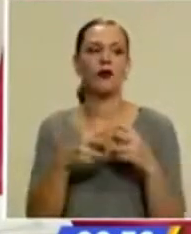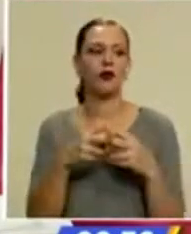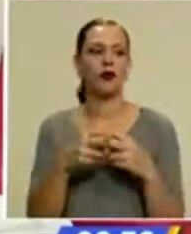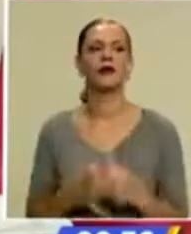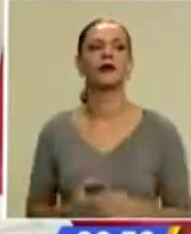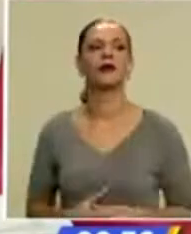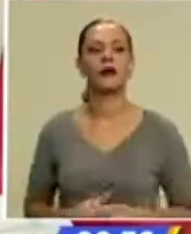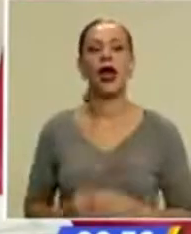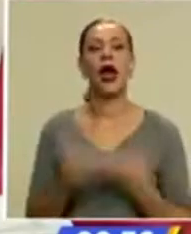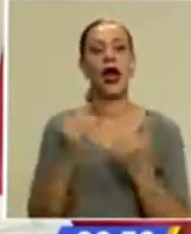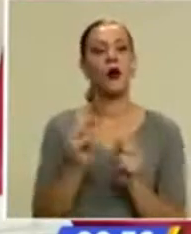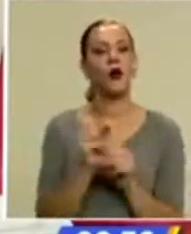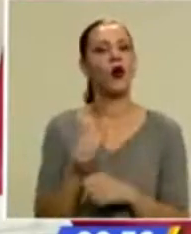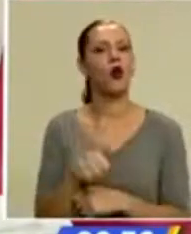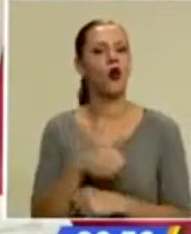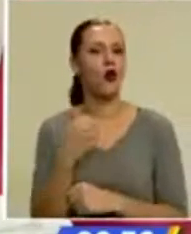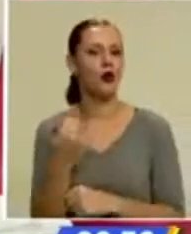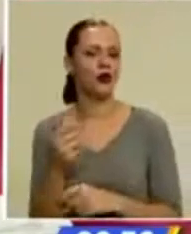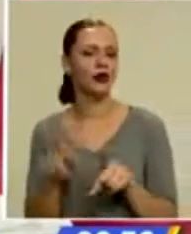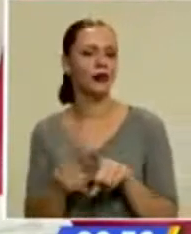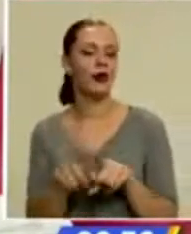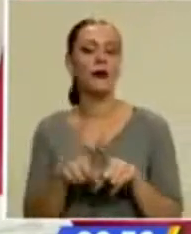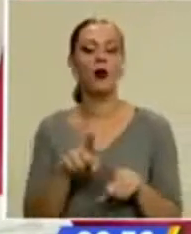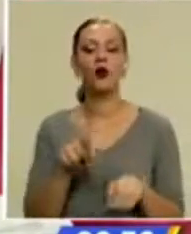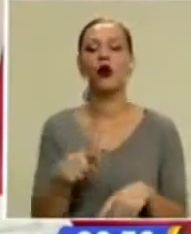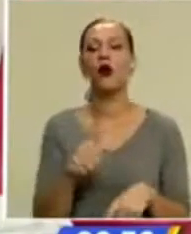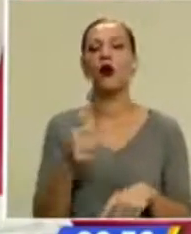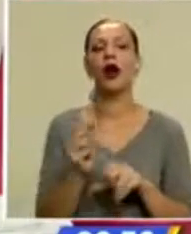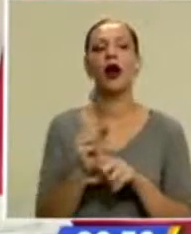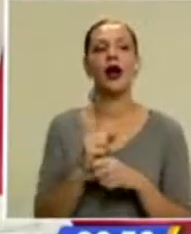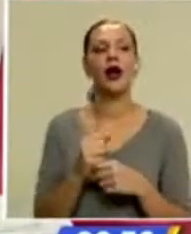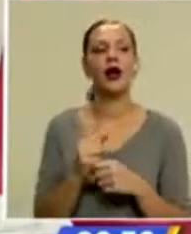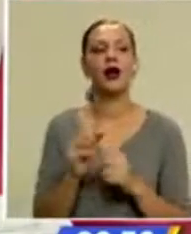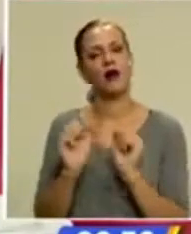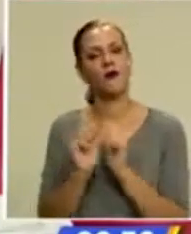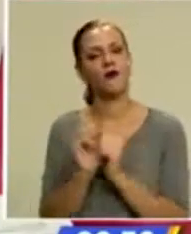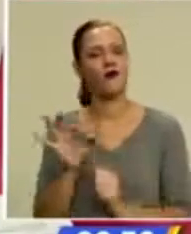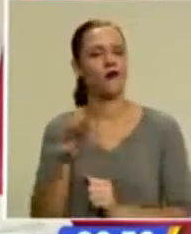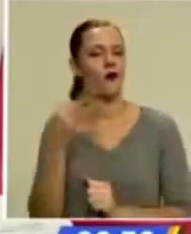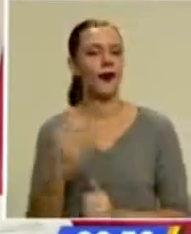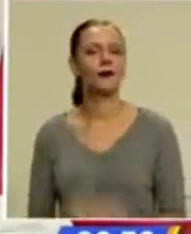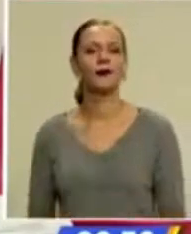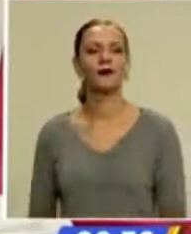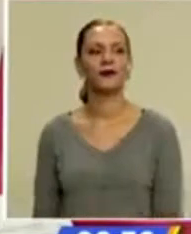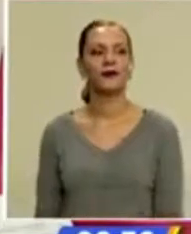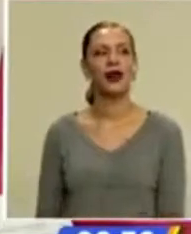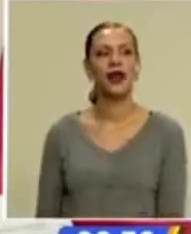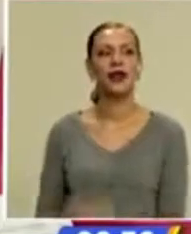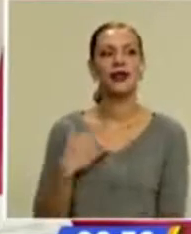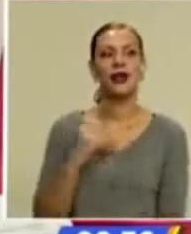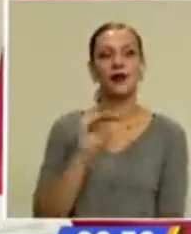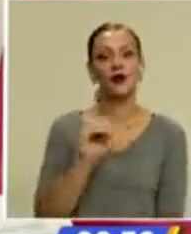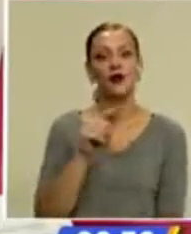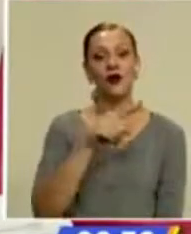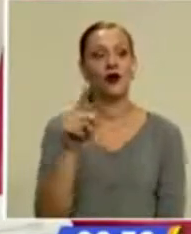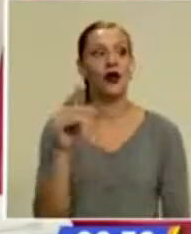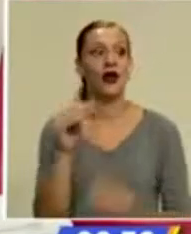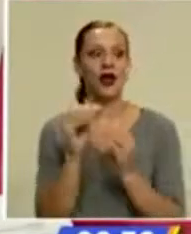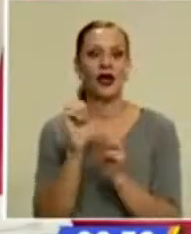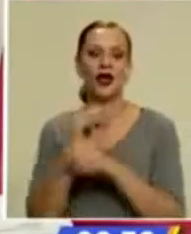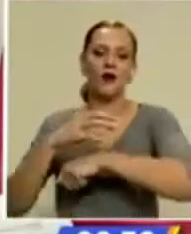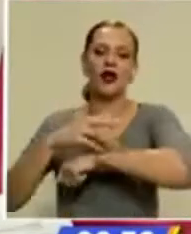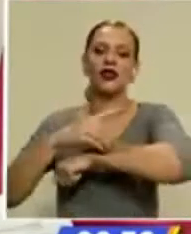Perfecto. Vamos a hacer otra, Sergio. ¿Otra? Pero esa otra que vamos a hacer la de formas. Como tenemos niños en casa, sacamos la de